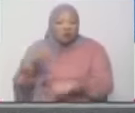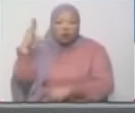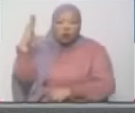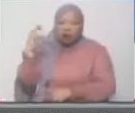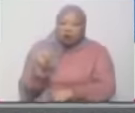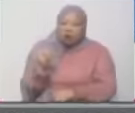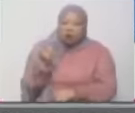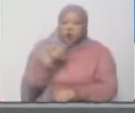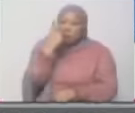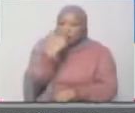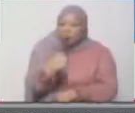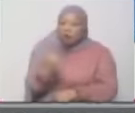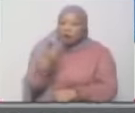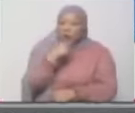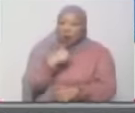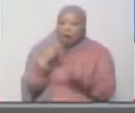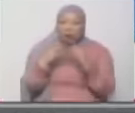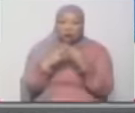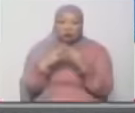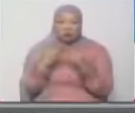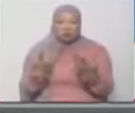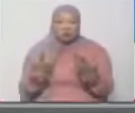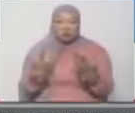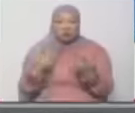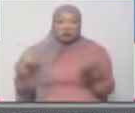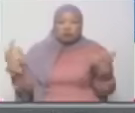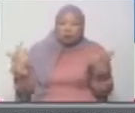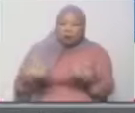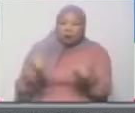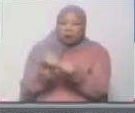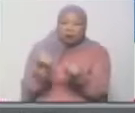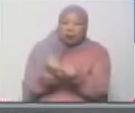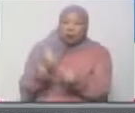humilde? ¿Por qué la guerra eléctrica? ¿Ah?